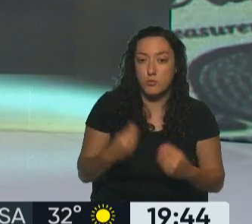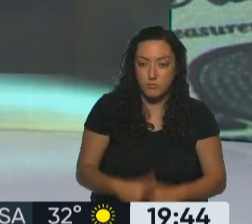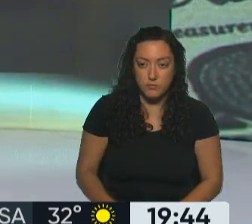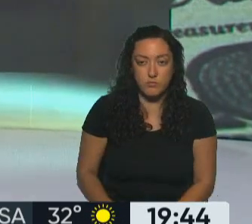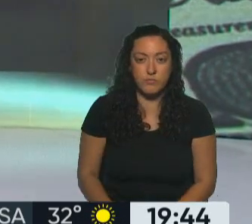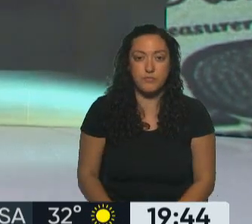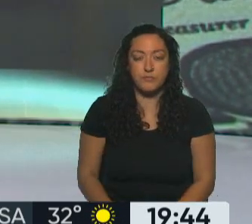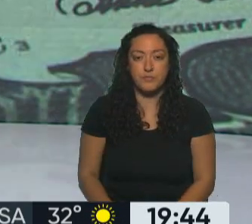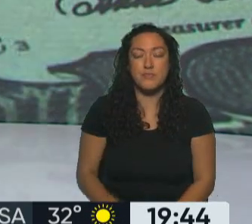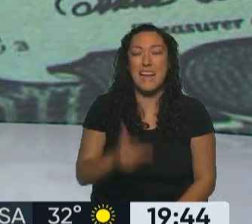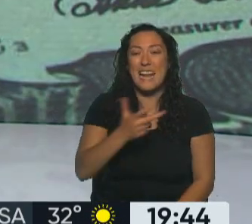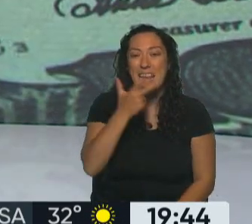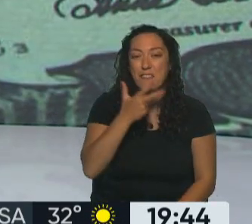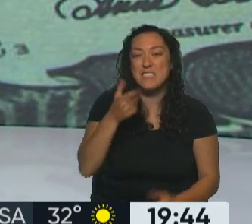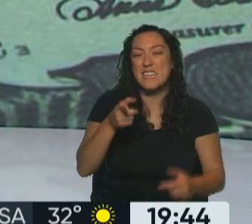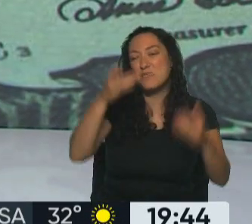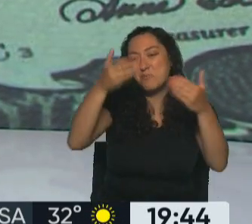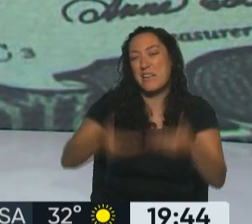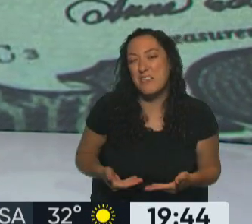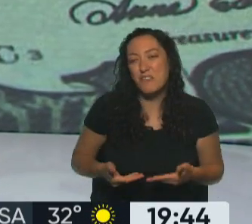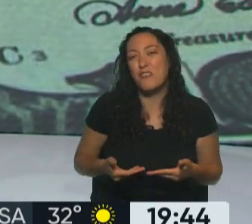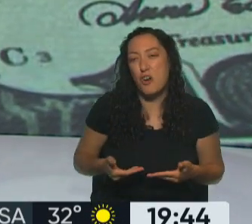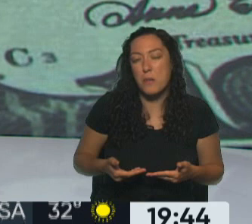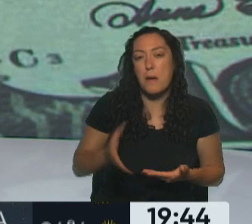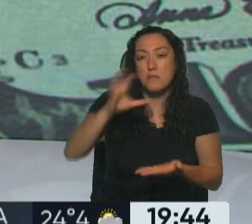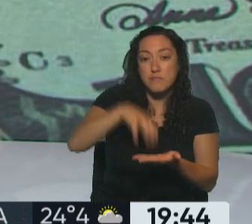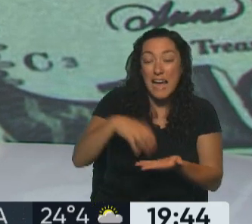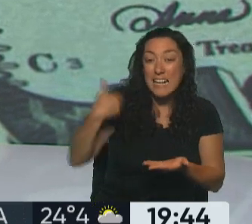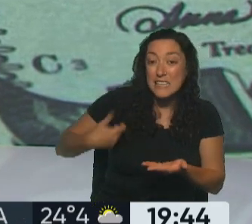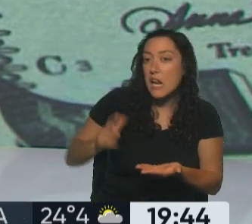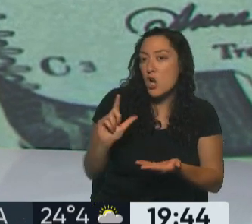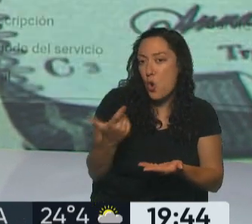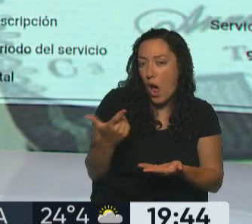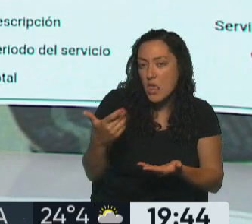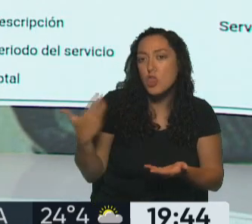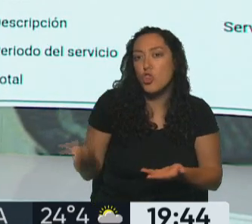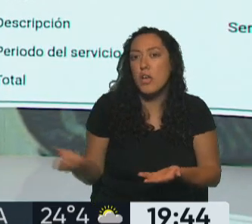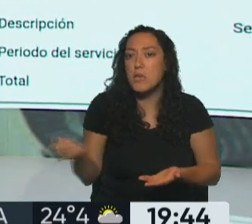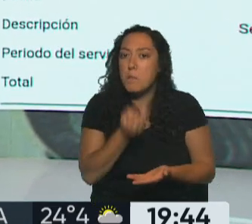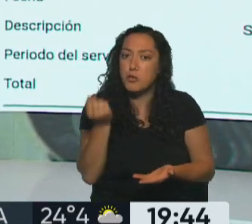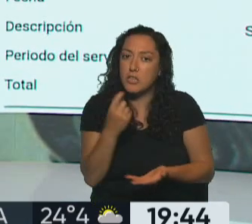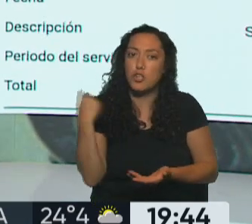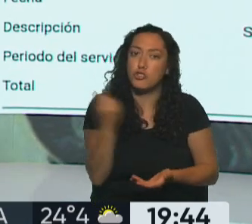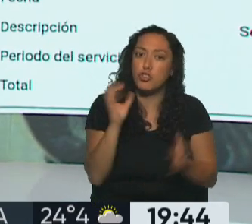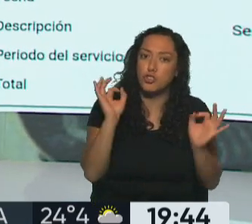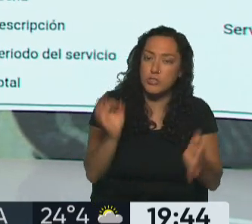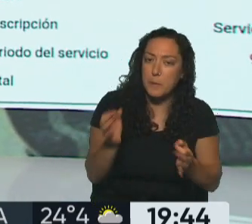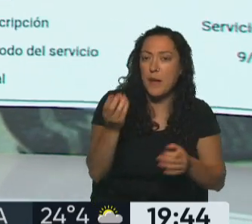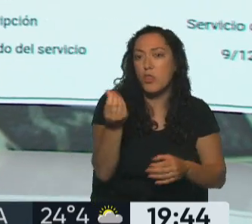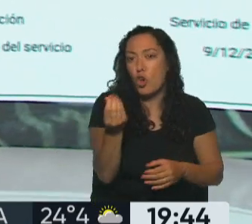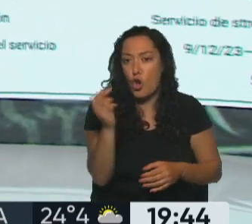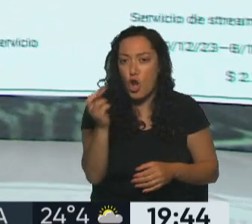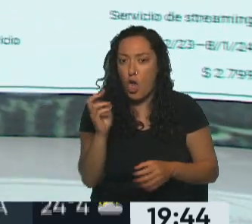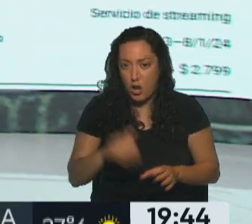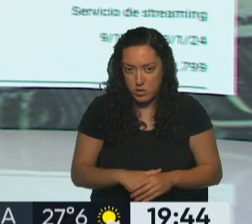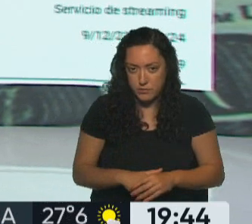repaso. Netflix es una plataforma que no tiene sede en Argentina. Uh-huh. Entonces es muy importante saber qué son costos en dólares. Bien. Se